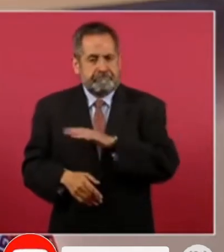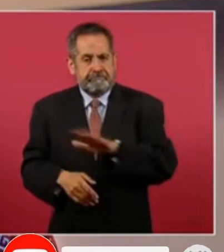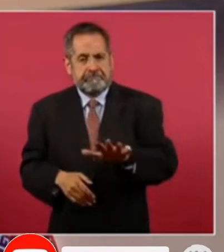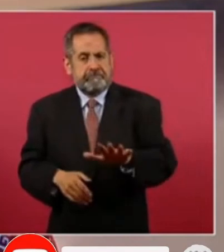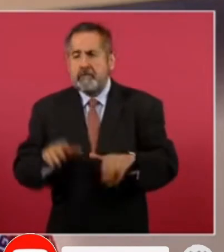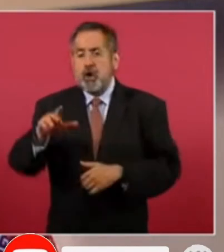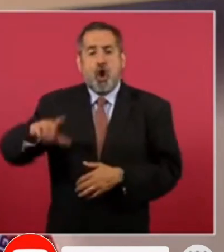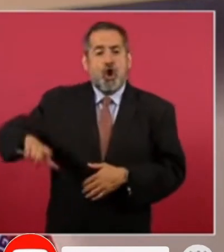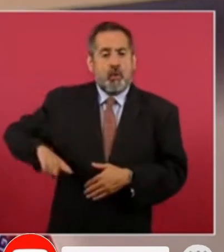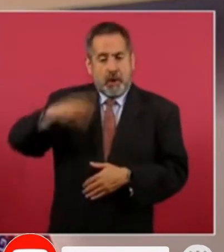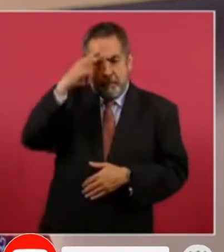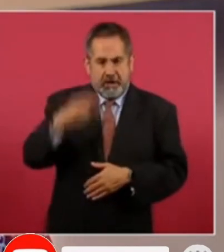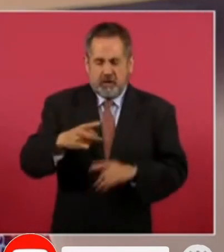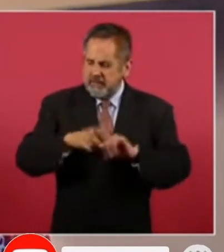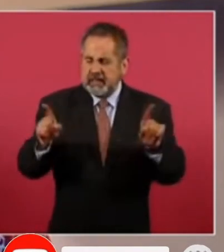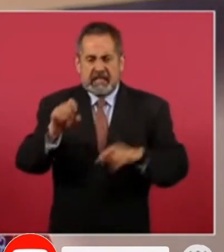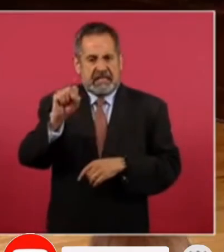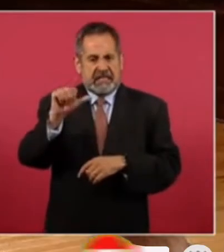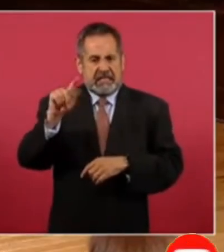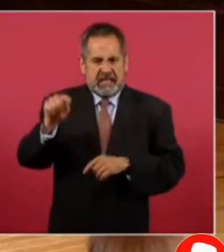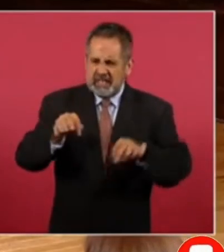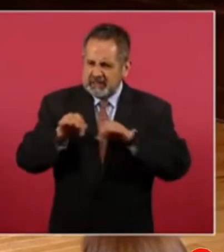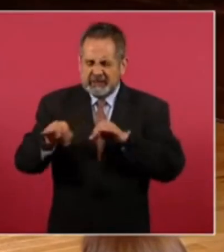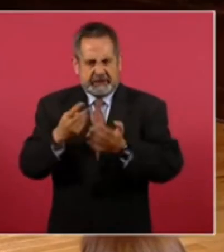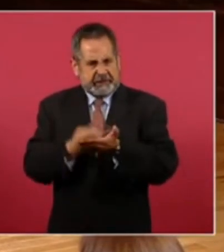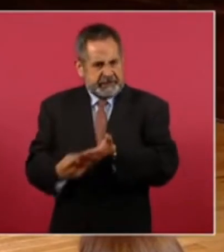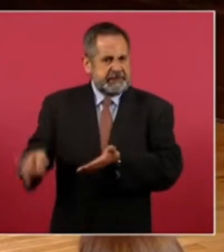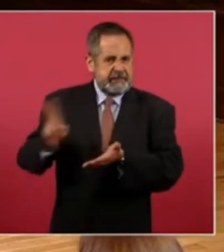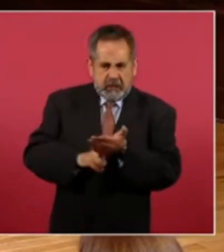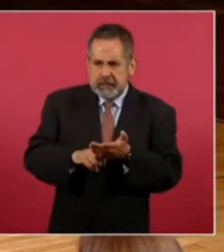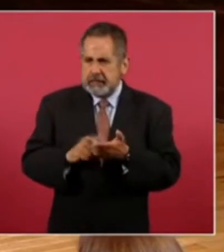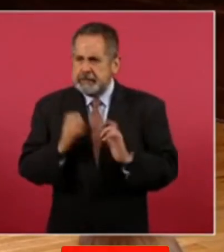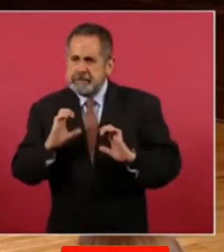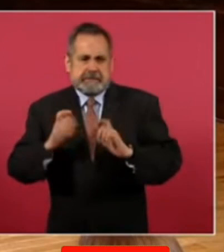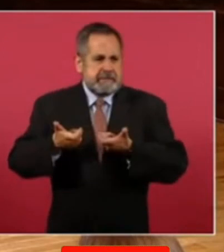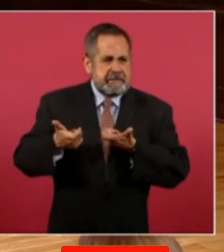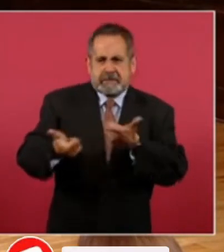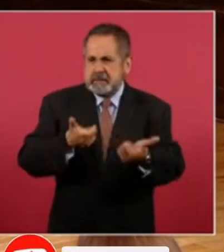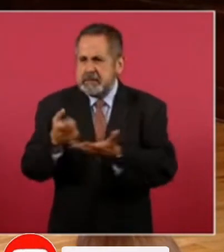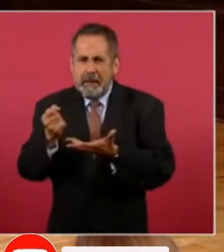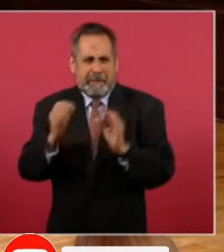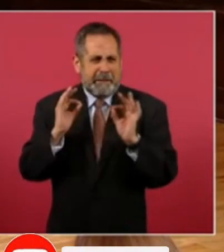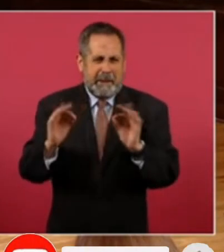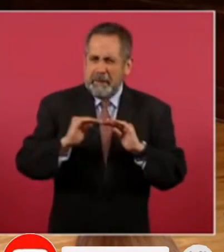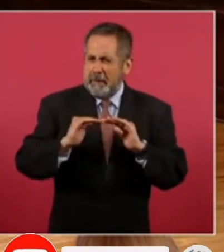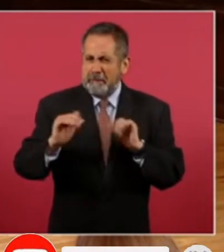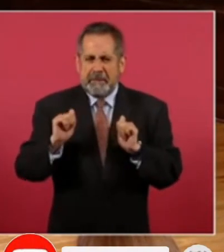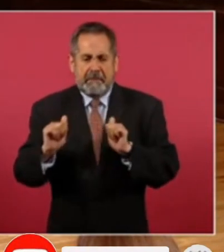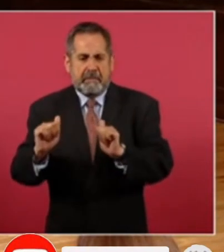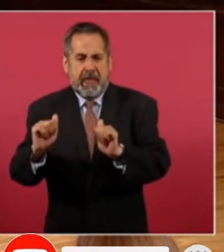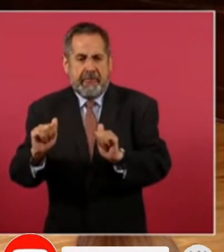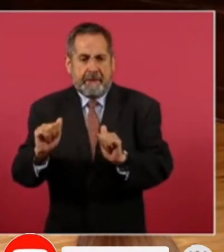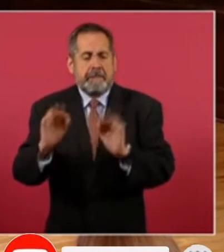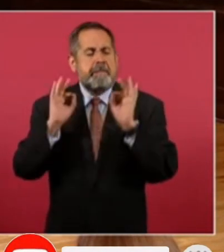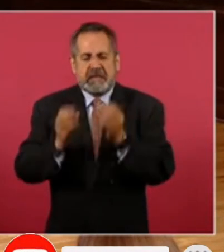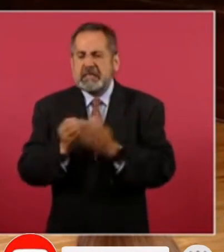SAT nos propusimos a trabajar el doble para mantener finanzas públicas sanas y estables, y las